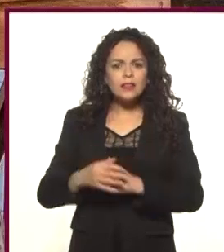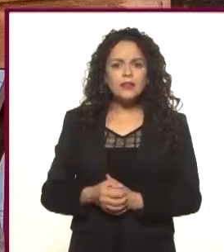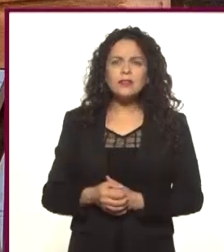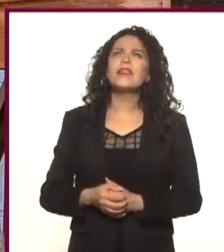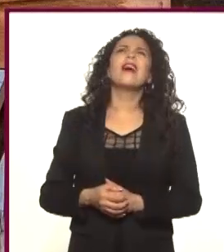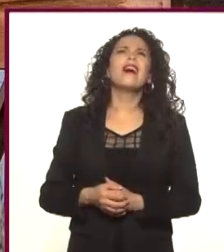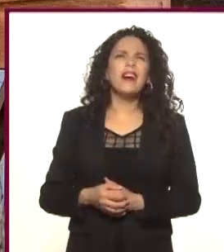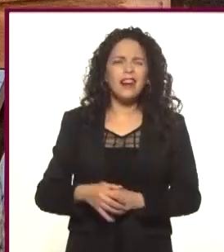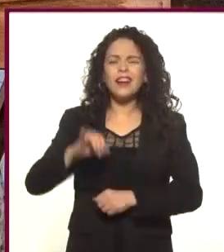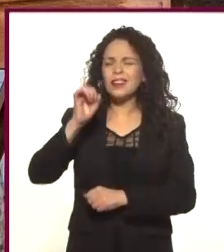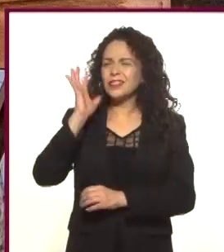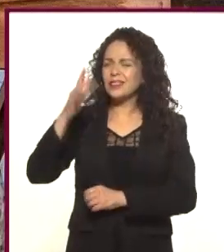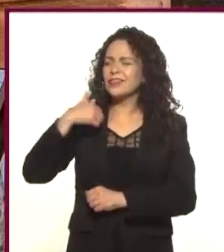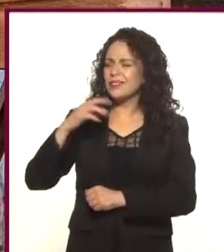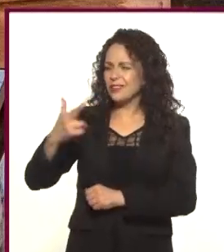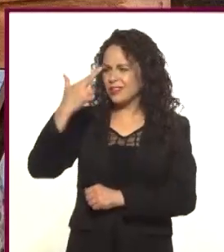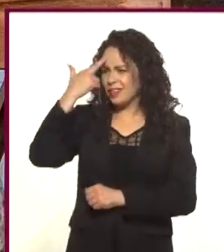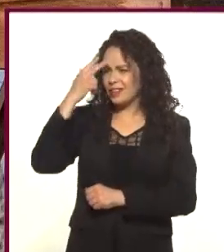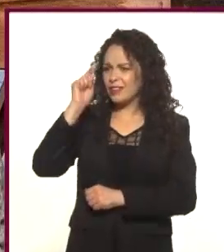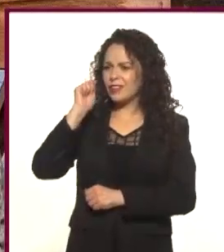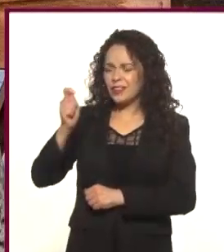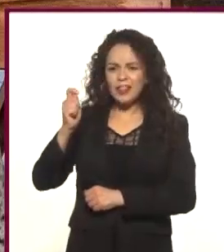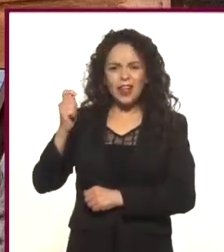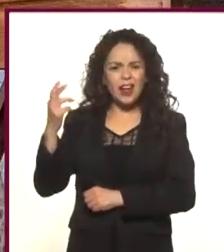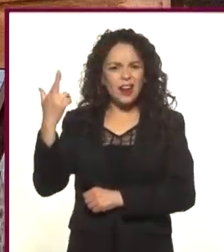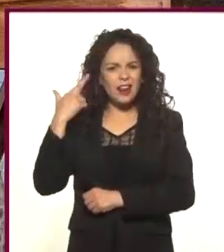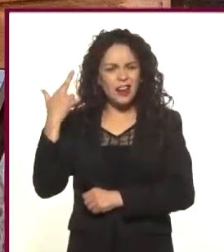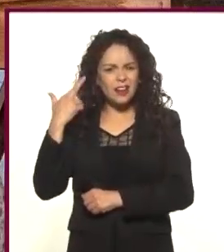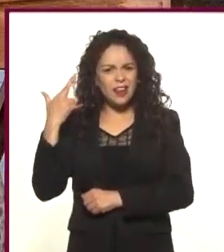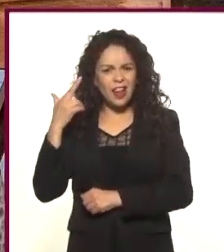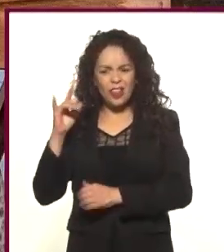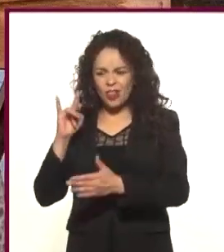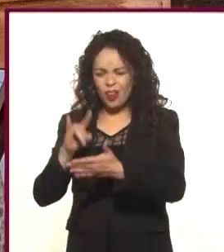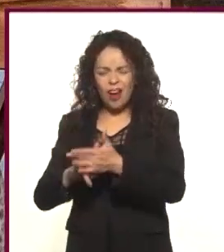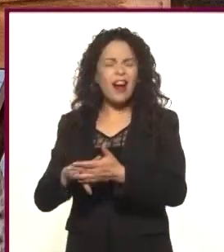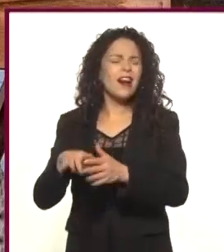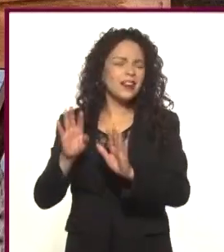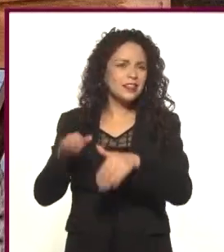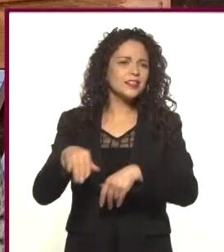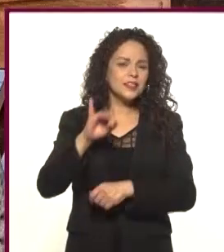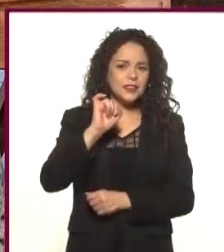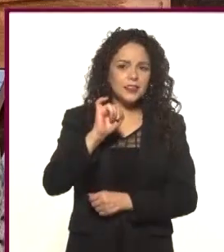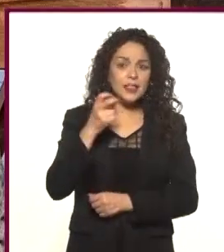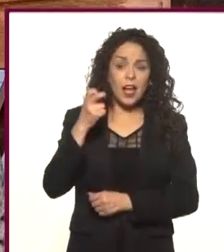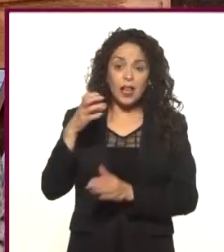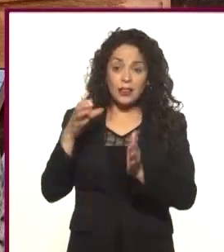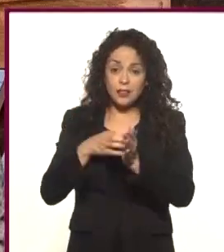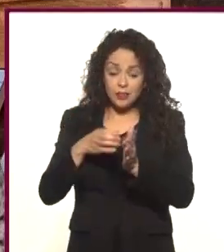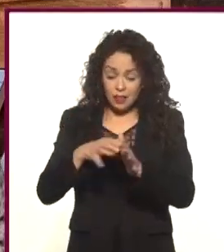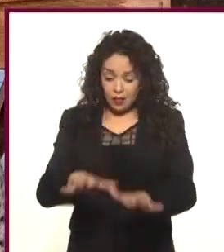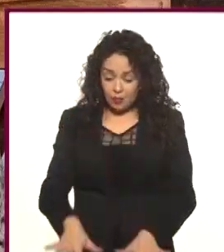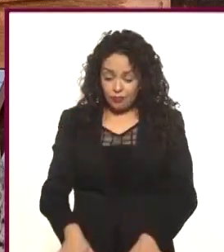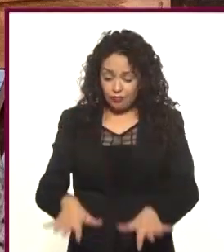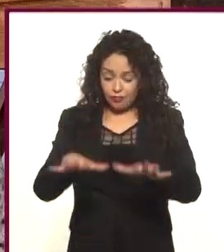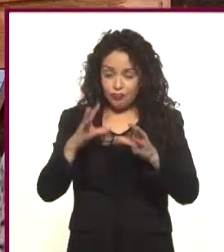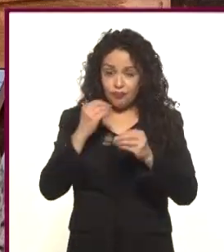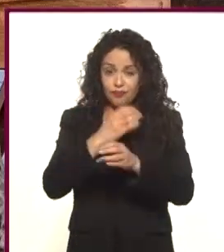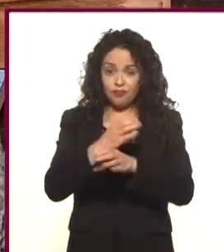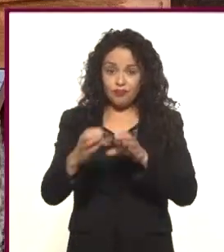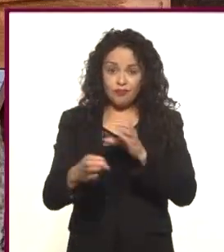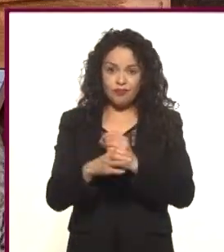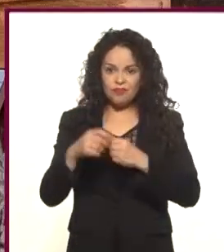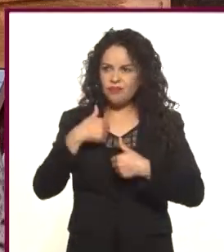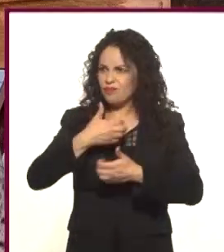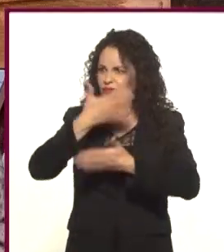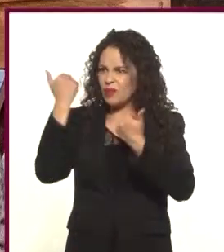Ah, sí, ya lo recuerdo. Lo de la estampa de la radio. Uy, esa caja está llena de un montón de